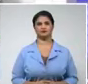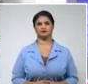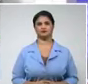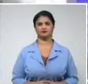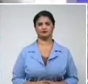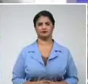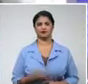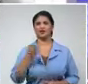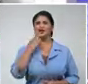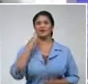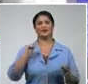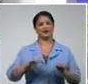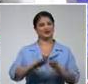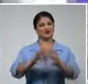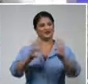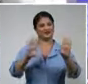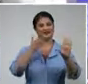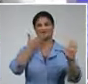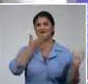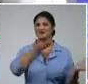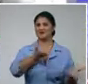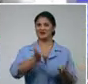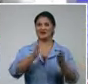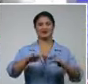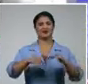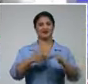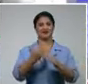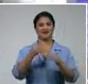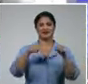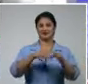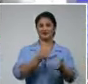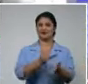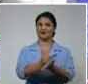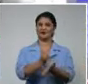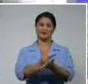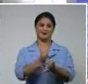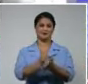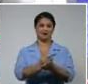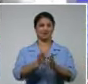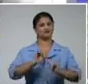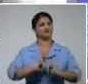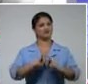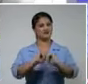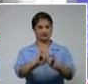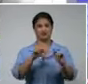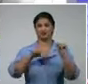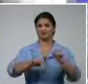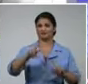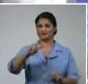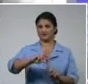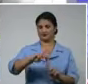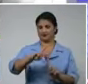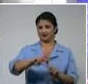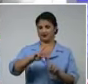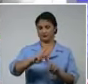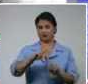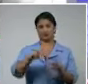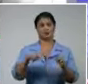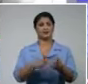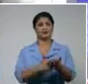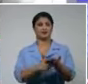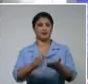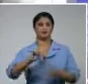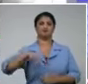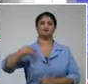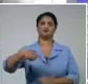Hola, ¿qué tal? Muy buenos días. Qué gusto saludarles este miércoles, emisión centro de la semana de nuestra conferencia de prensa.